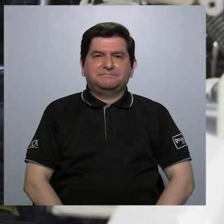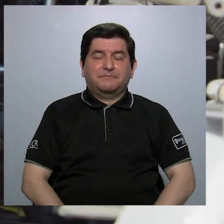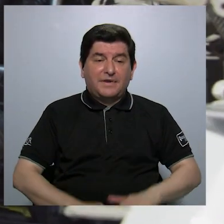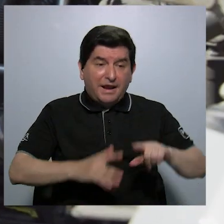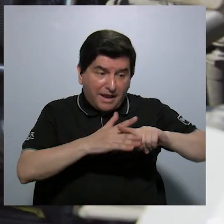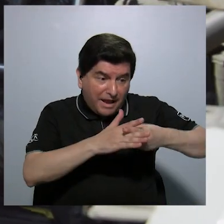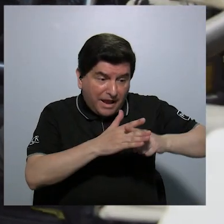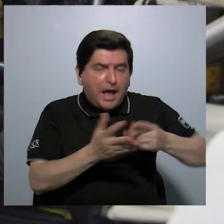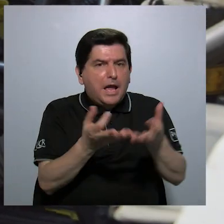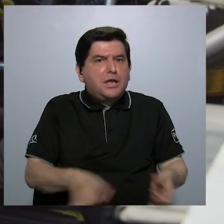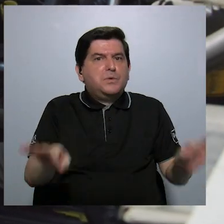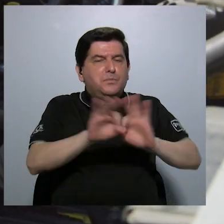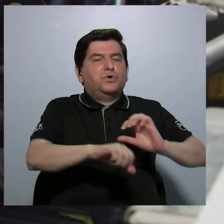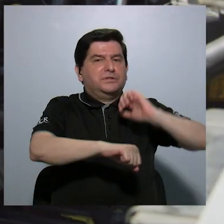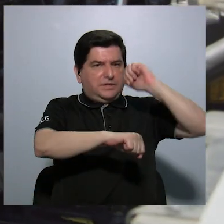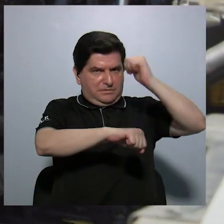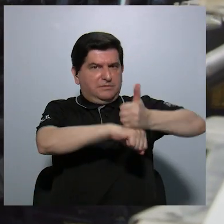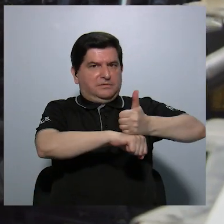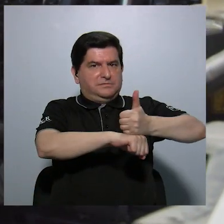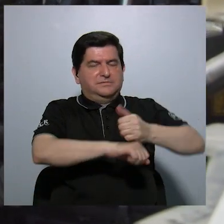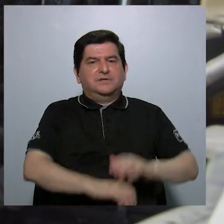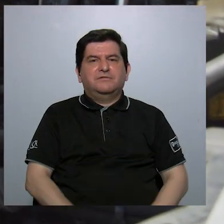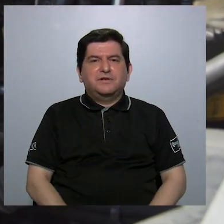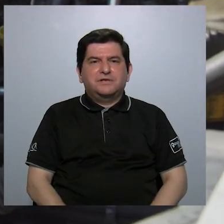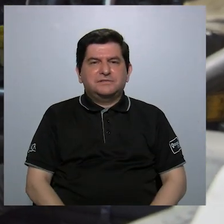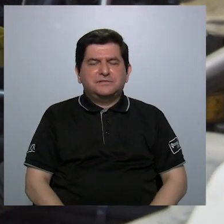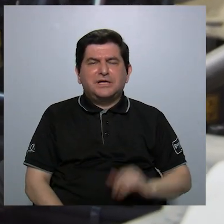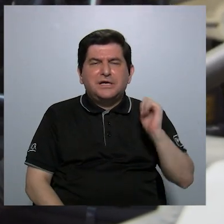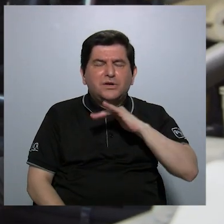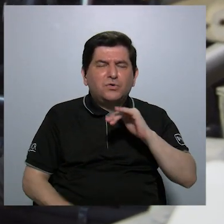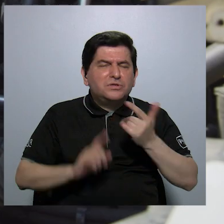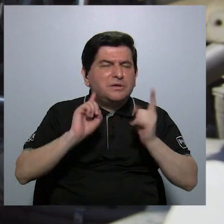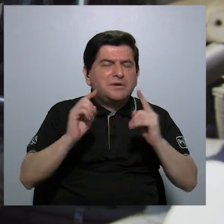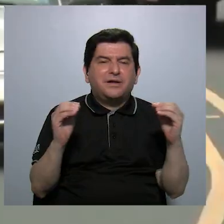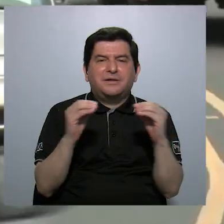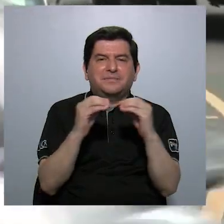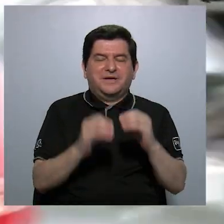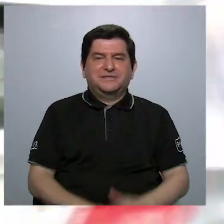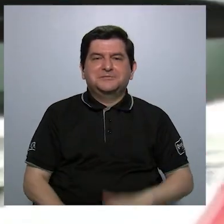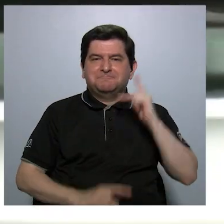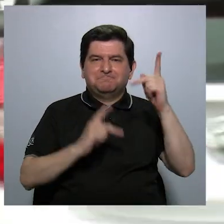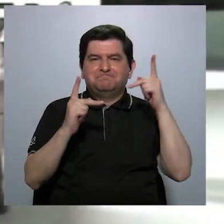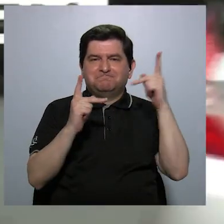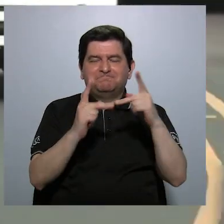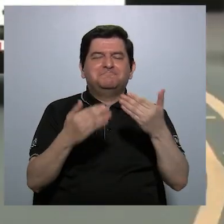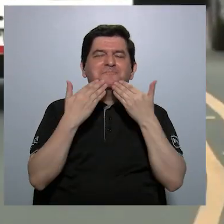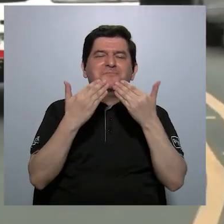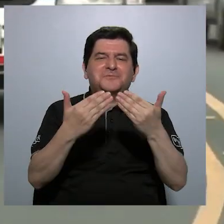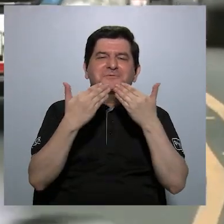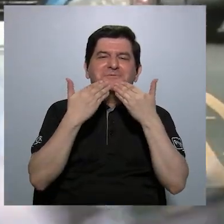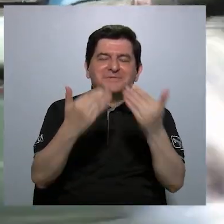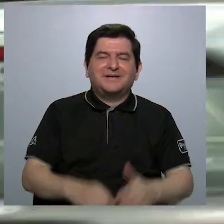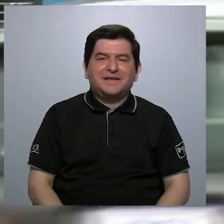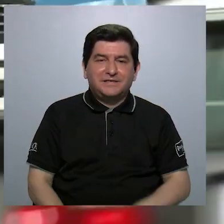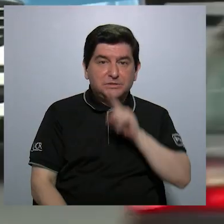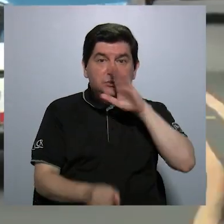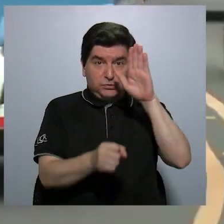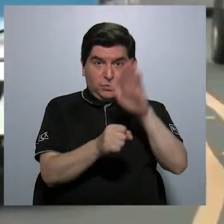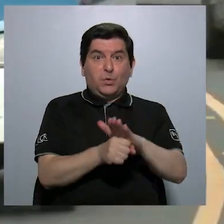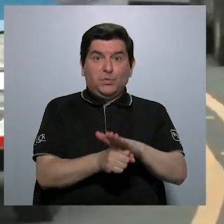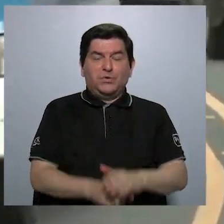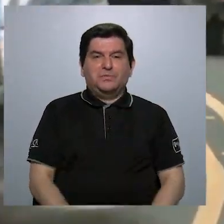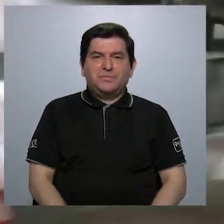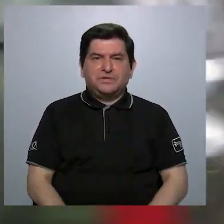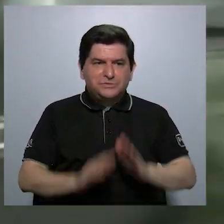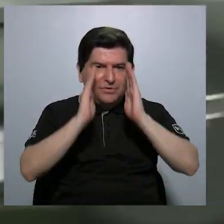el mantenimiento es clave para definir cuál es más contaminante que el otro. Perfecto. Mauricio, muchísimas gracias y lo comprometemos